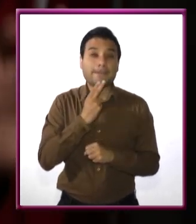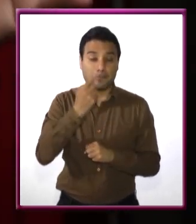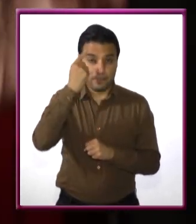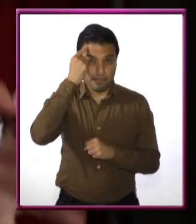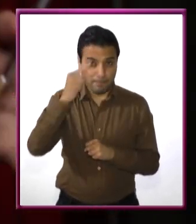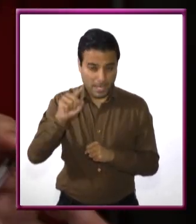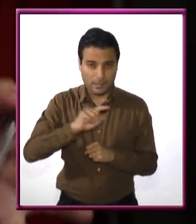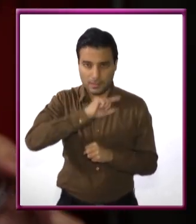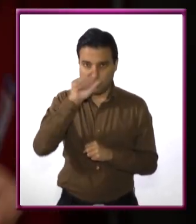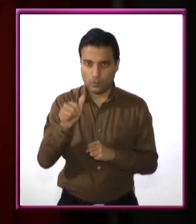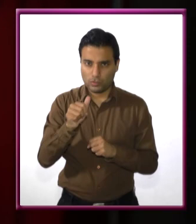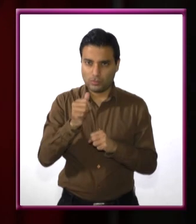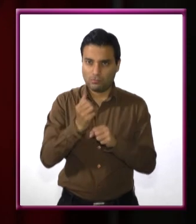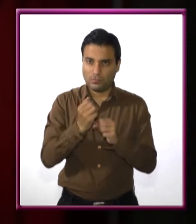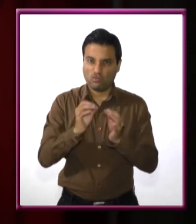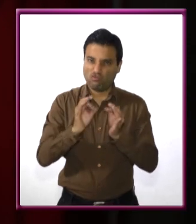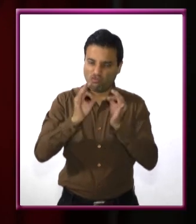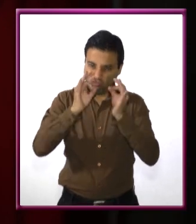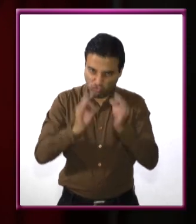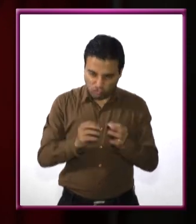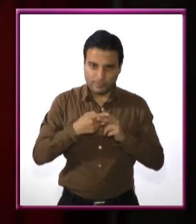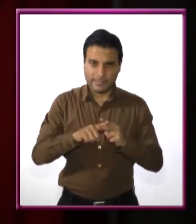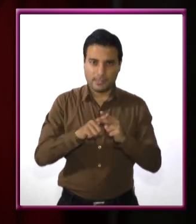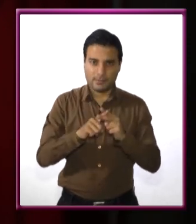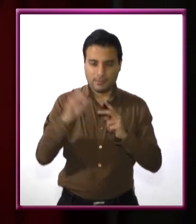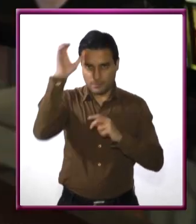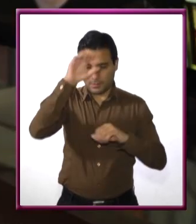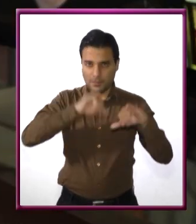sirvieron para sentar las bases del conocimiento científico actual?